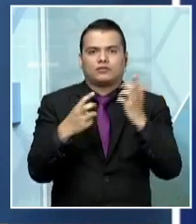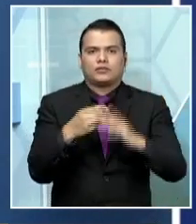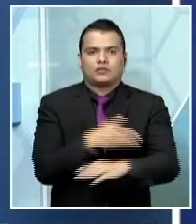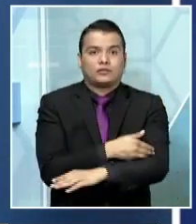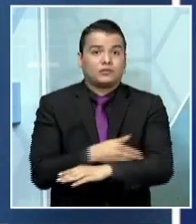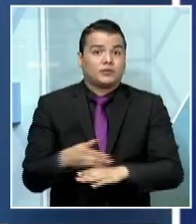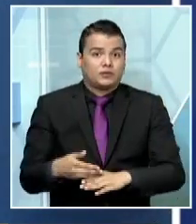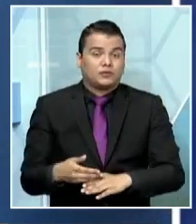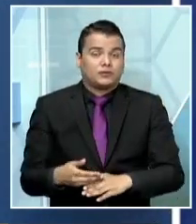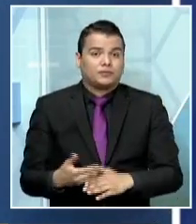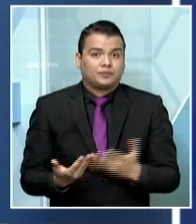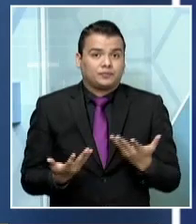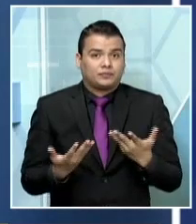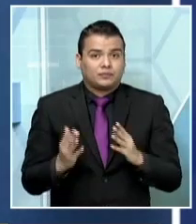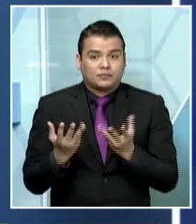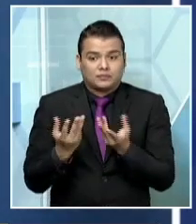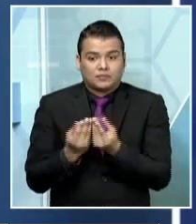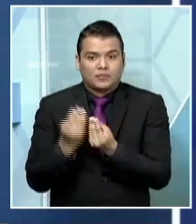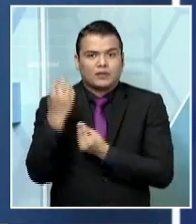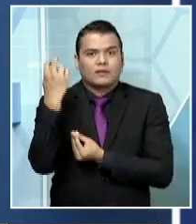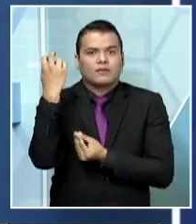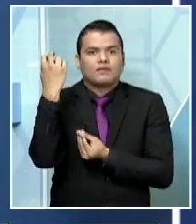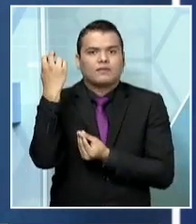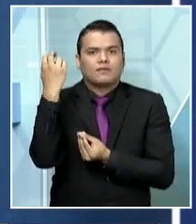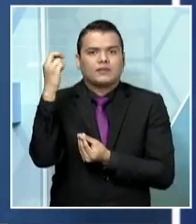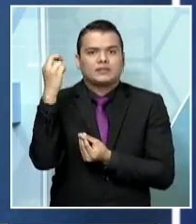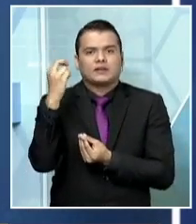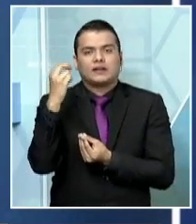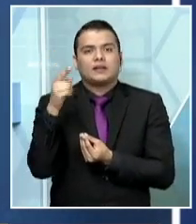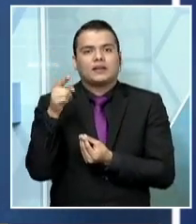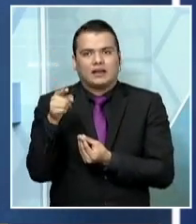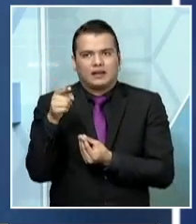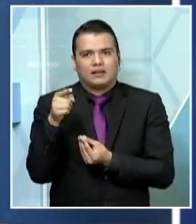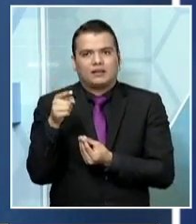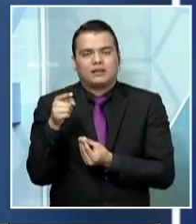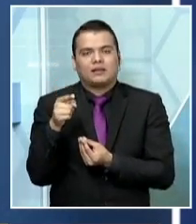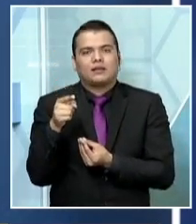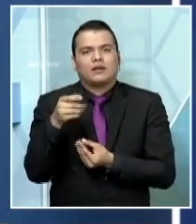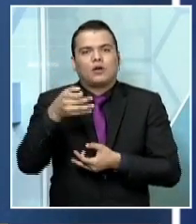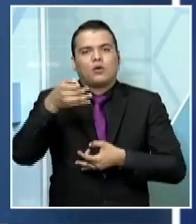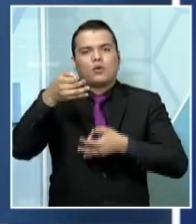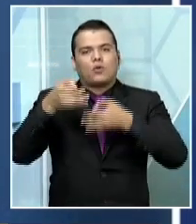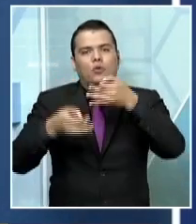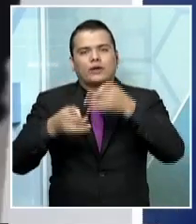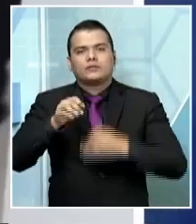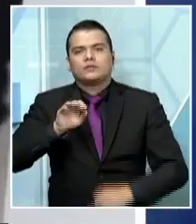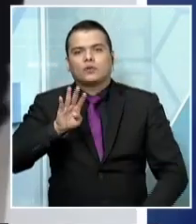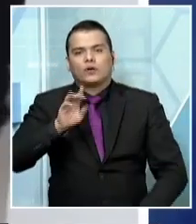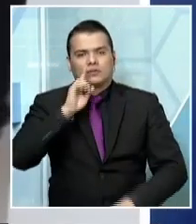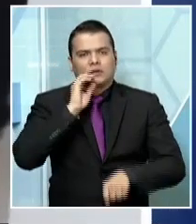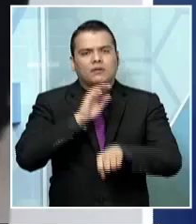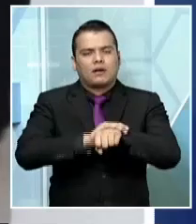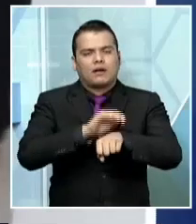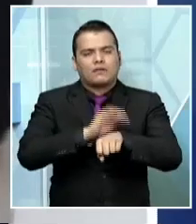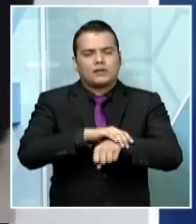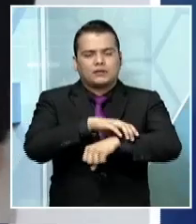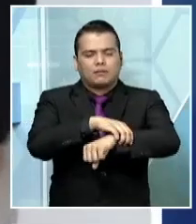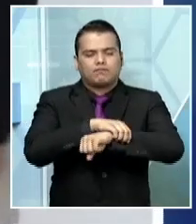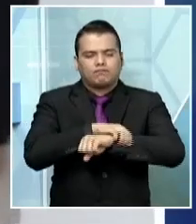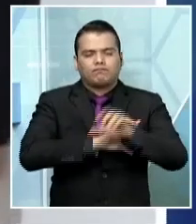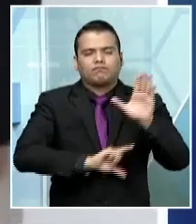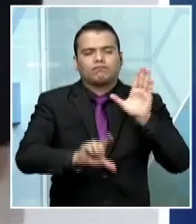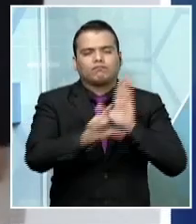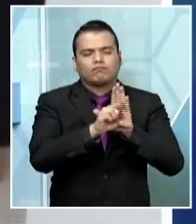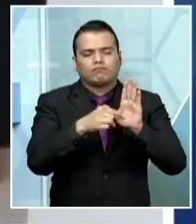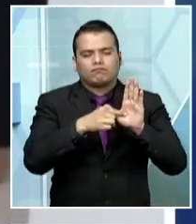La Fiscalía, ante el juez de control de garantías cuarto de la ciudad de Cali, legalizó las capturas. La Fiscalía les